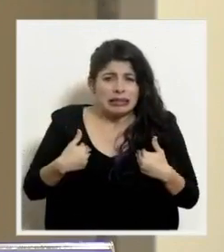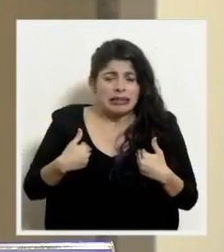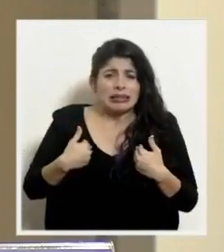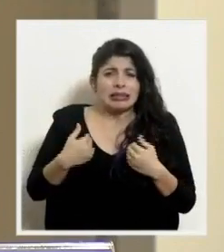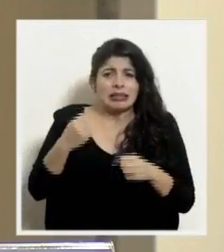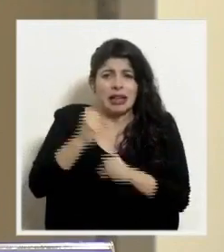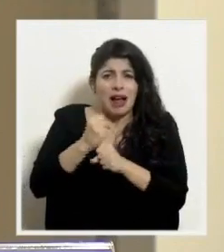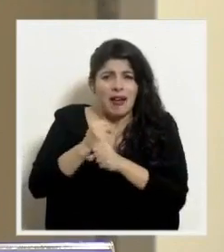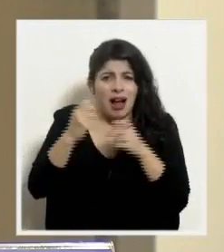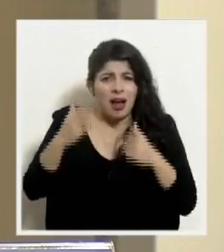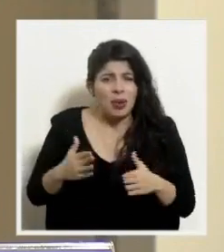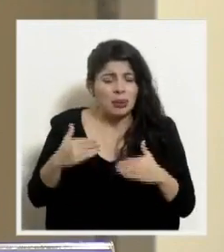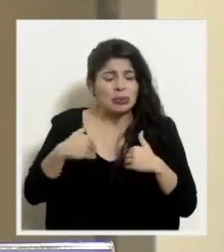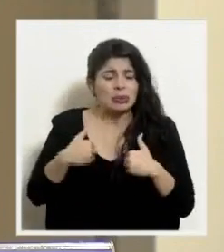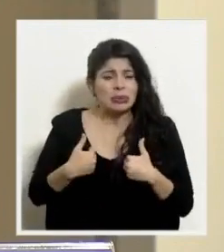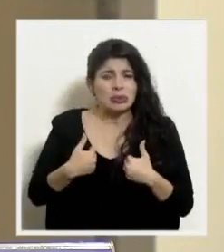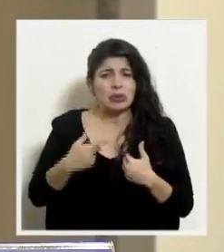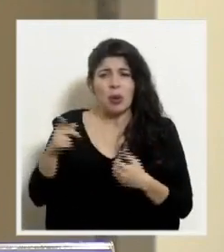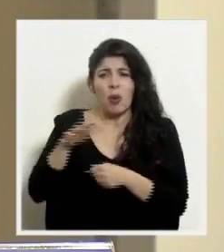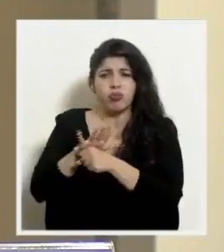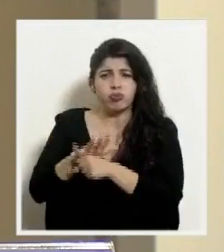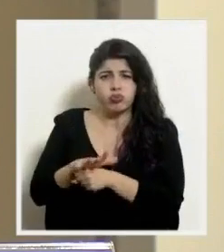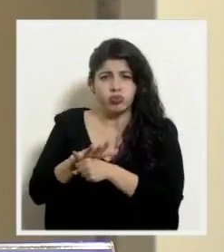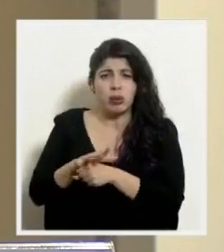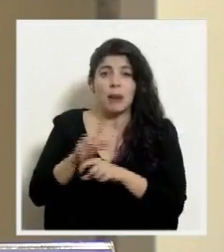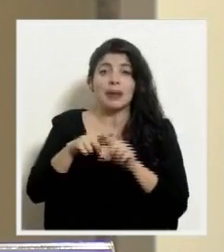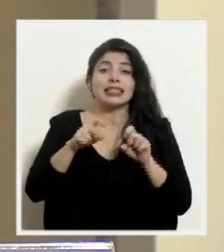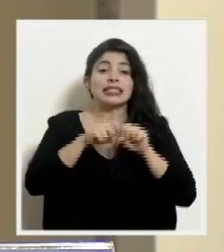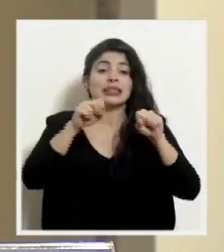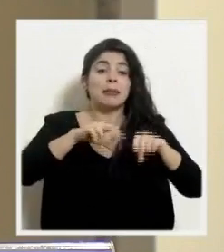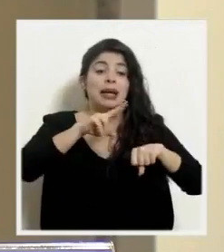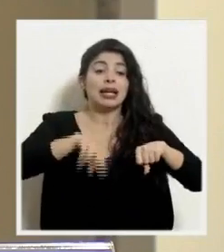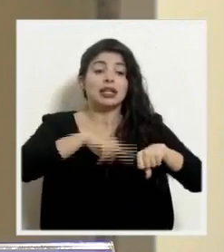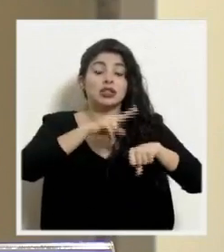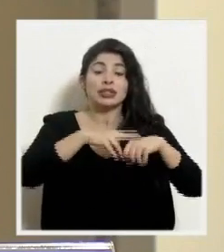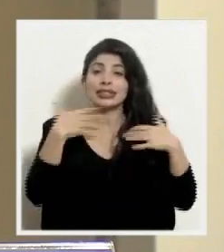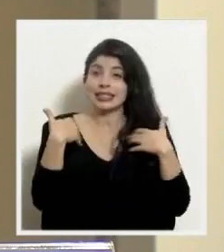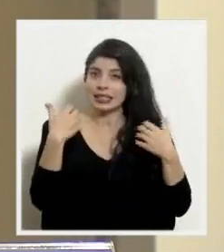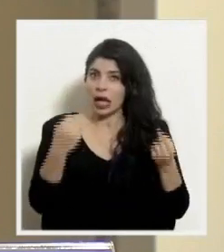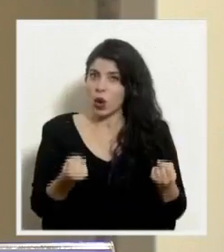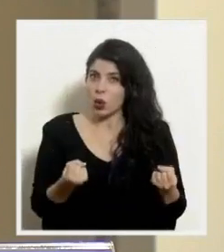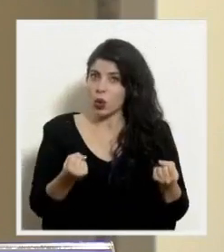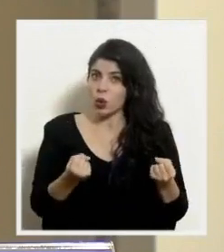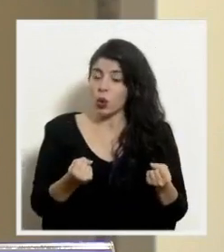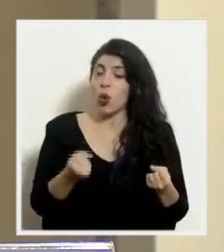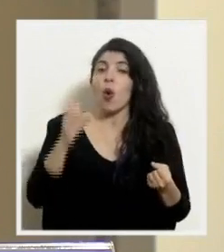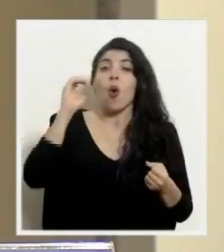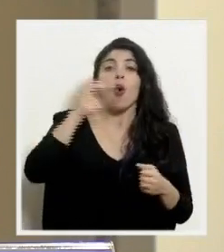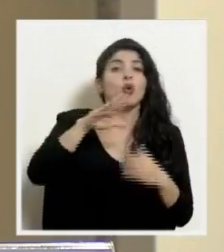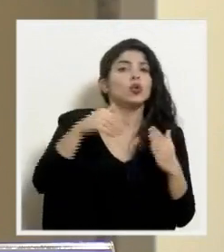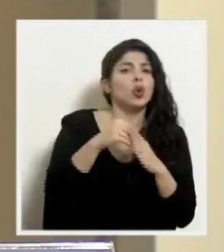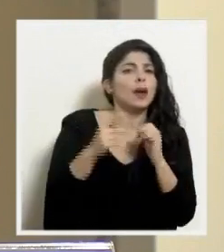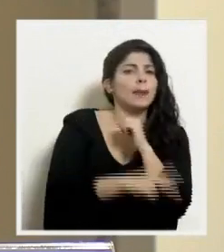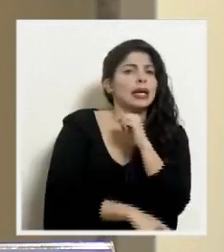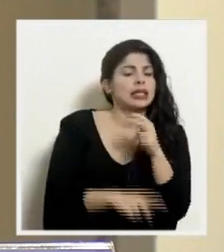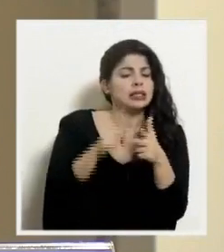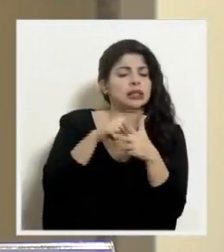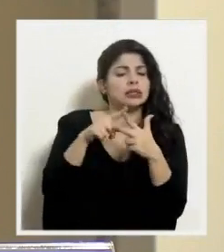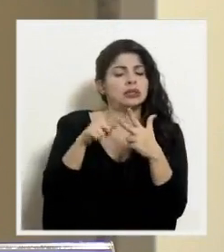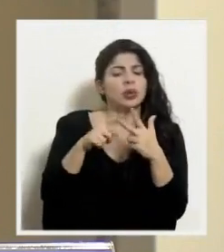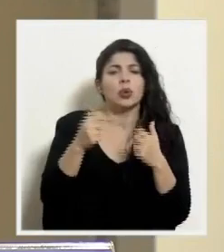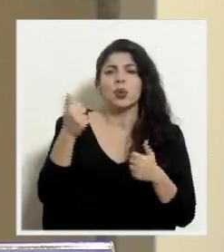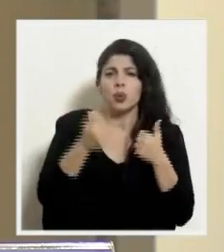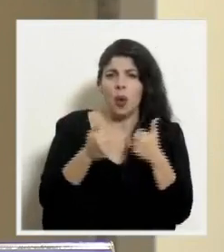de respuesta hospitalaria. ¿Es el Sistema Nacional de Salud o es el país como un todo? Partiendo de